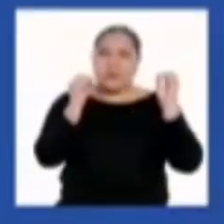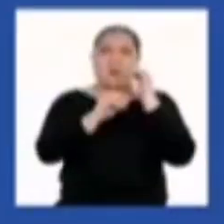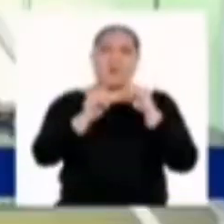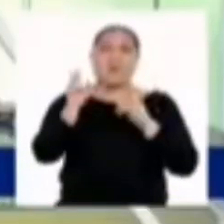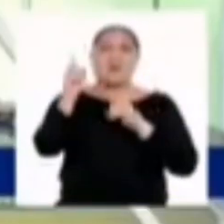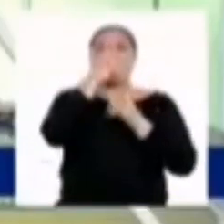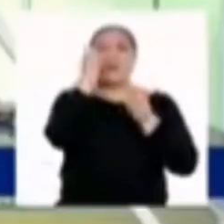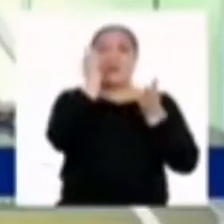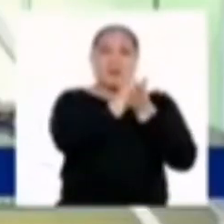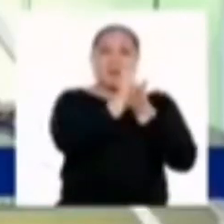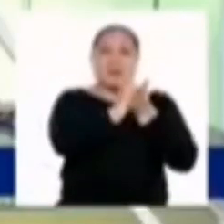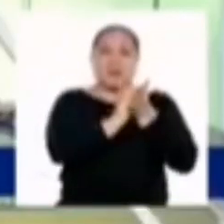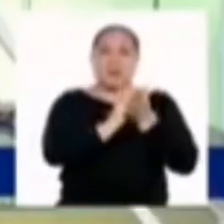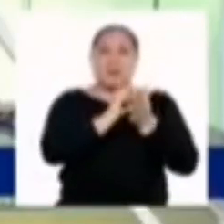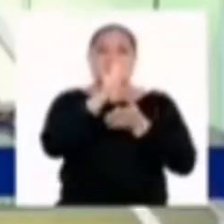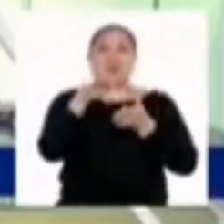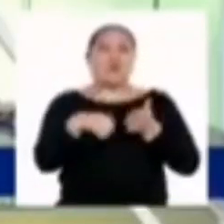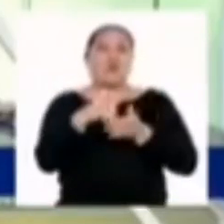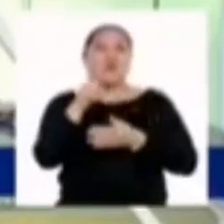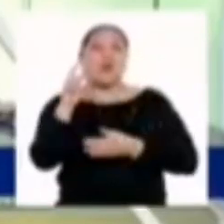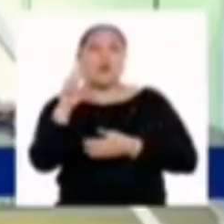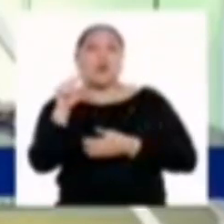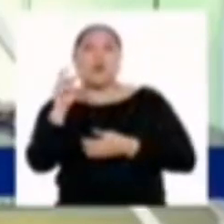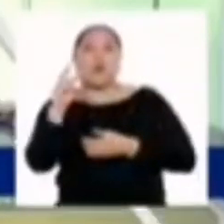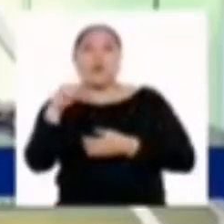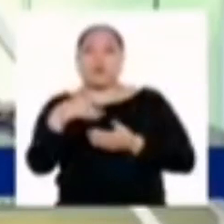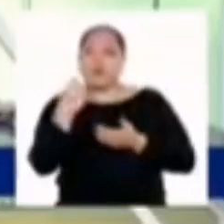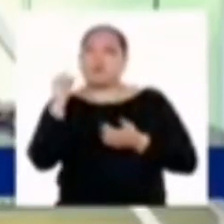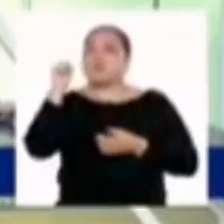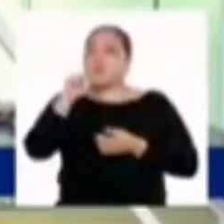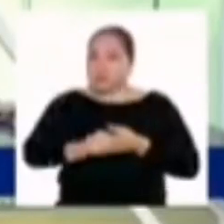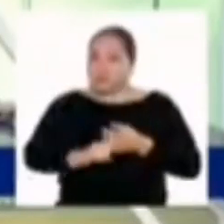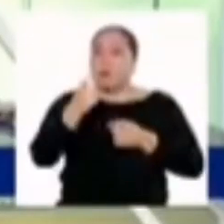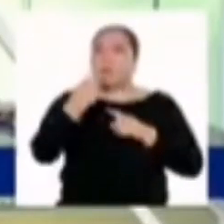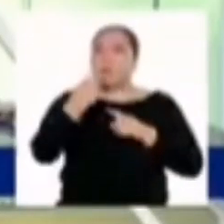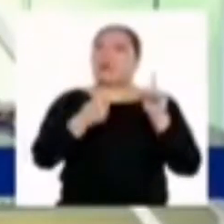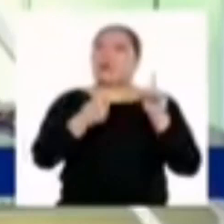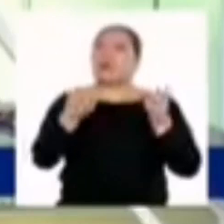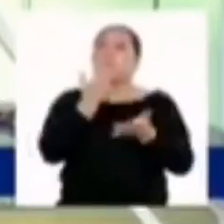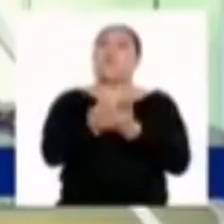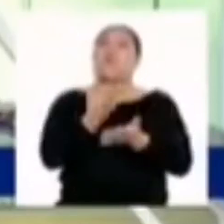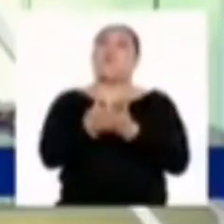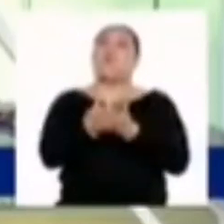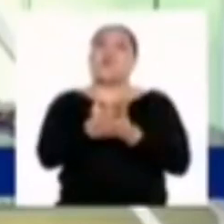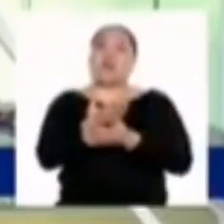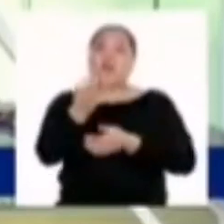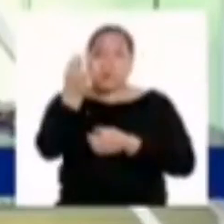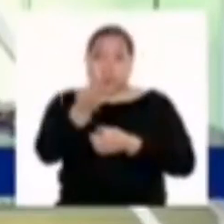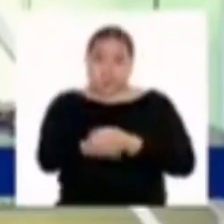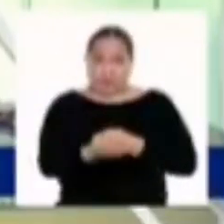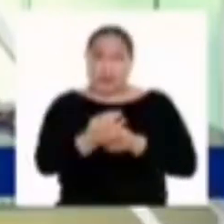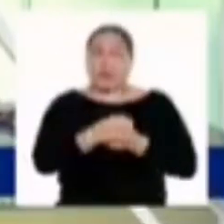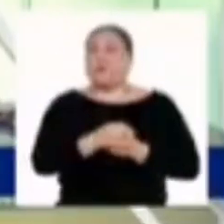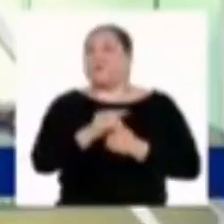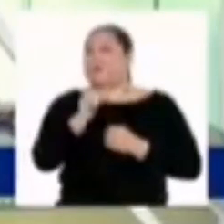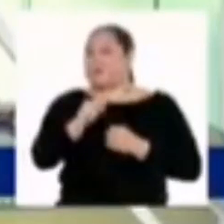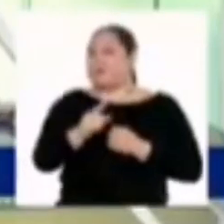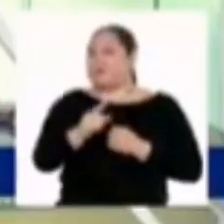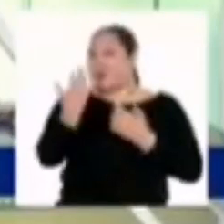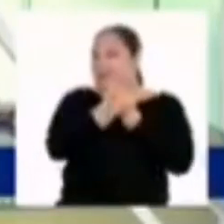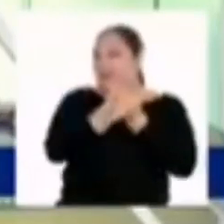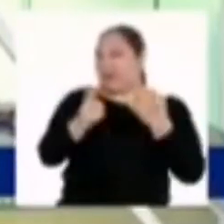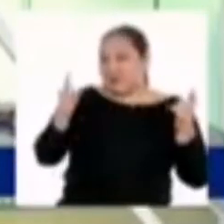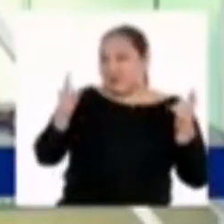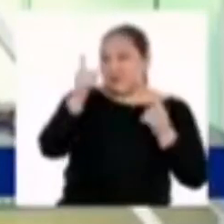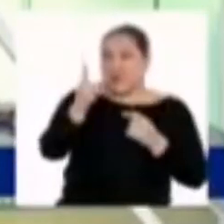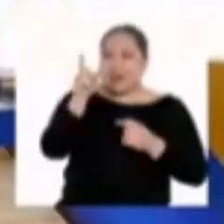primer texto. Todos los argumentos son válidos siempre y cuando sean sustentados adecuadamente. Ya queda en la